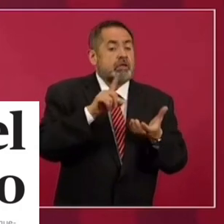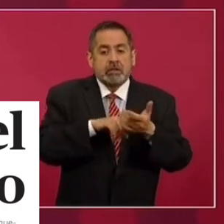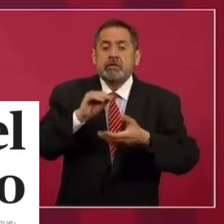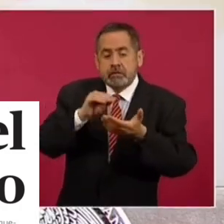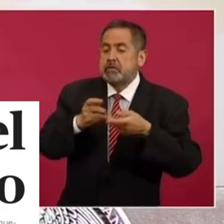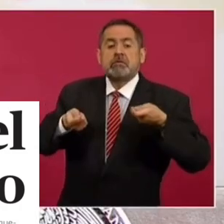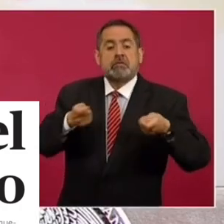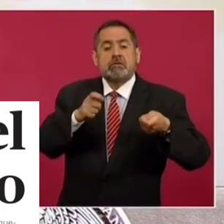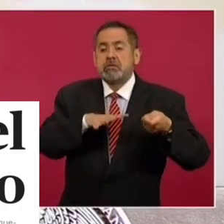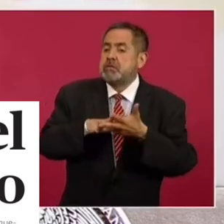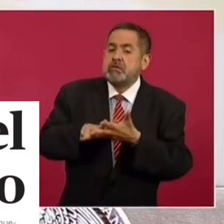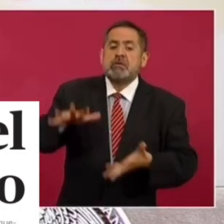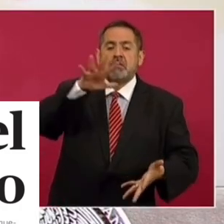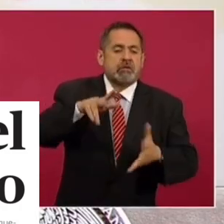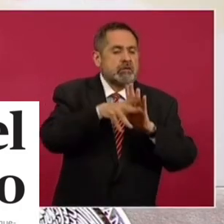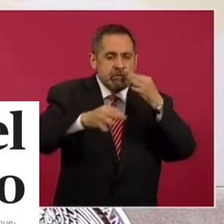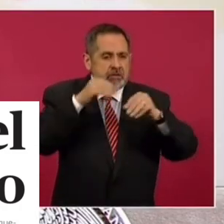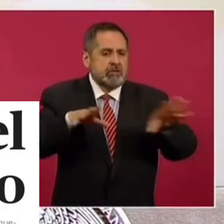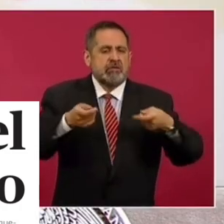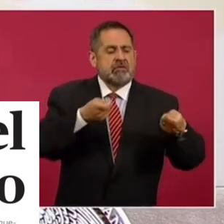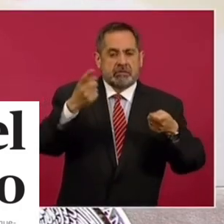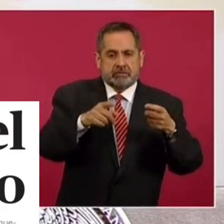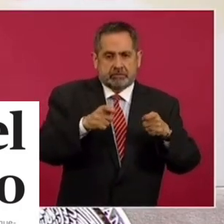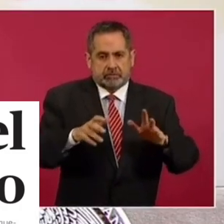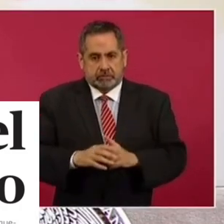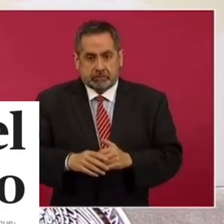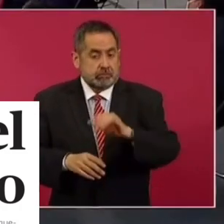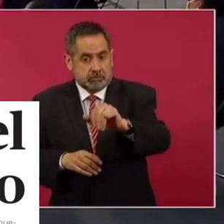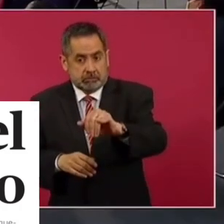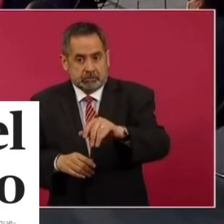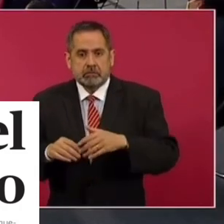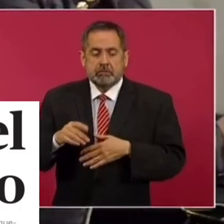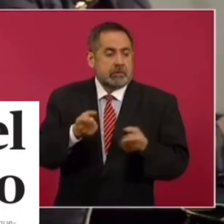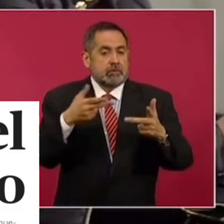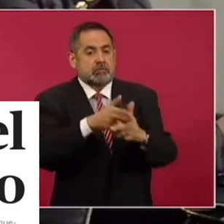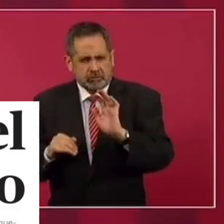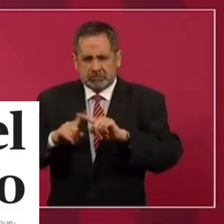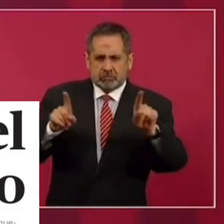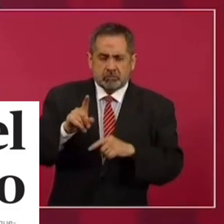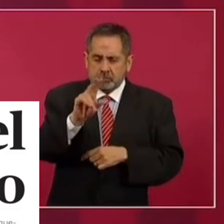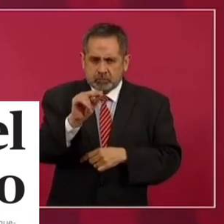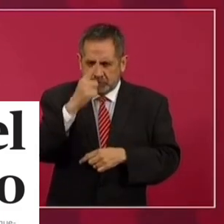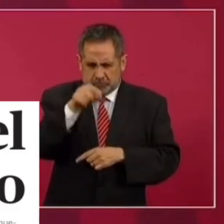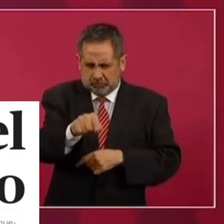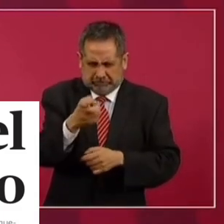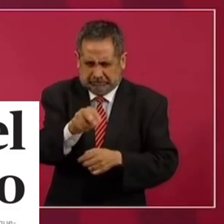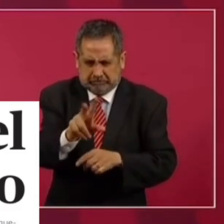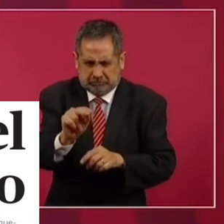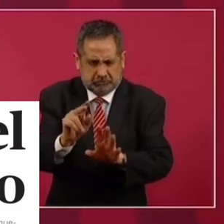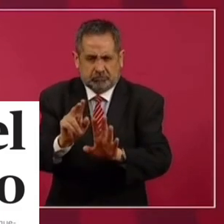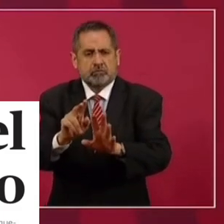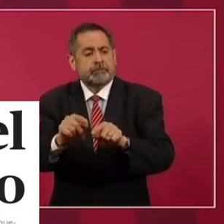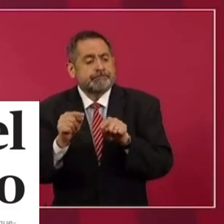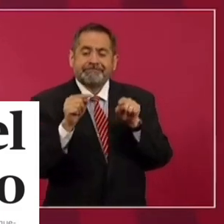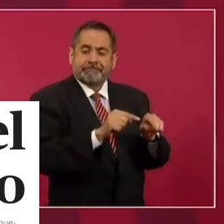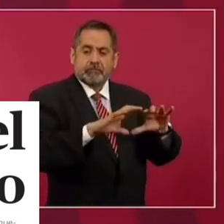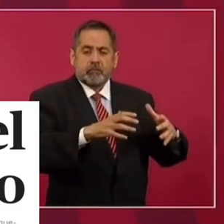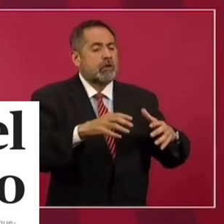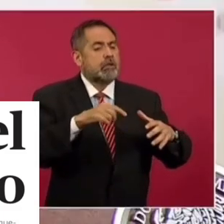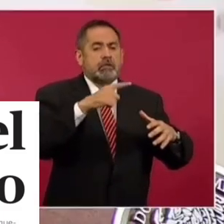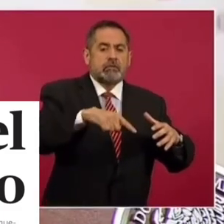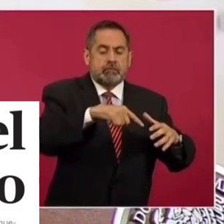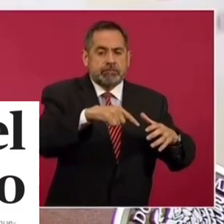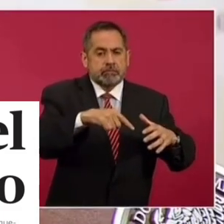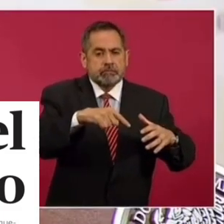domina a la mayoría de los medios de información convencionales, ¿cómo no? No los que están siendo asesinados en el territorio. No estoy hablando de ellos. Estoy hablando de los